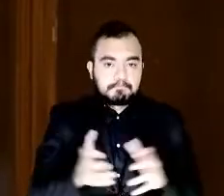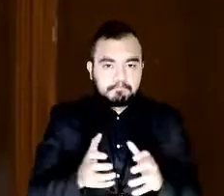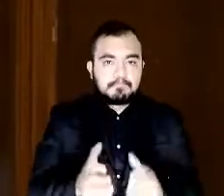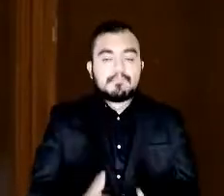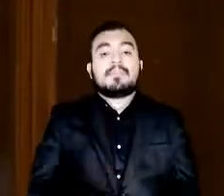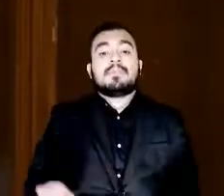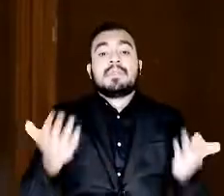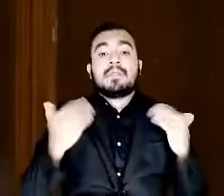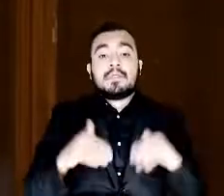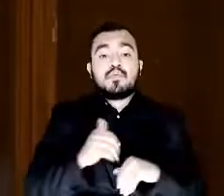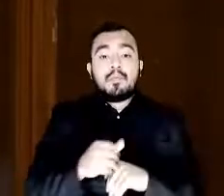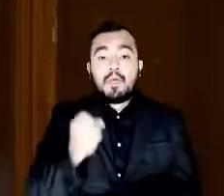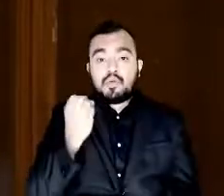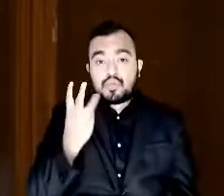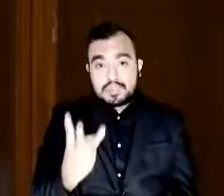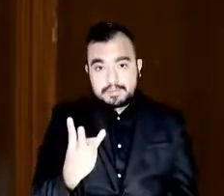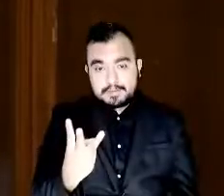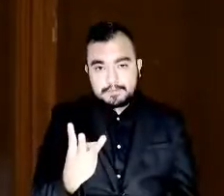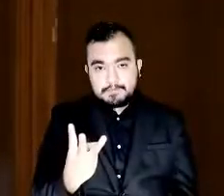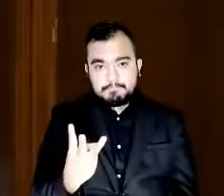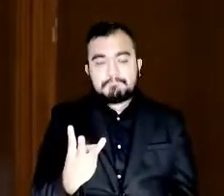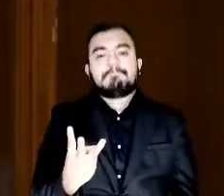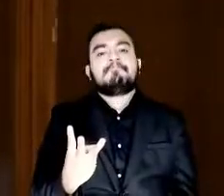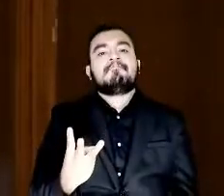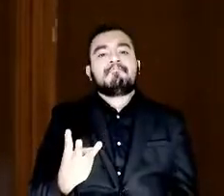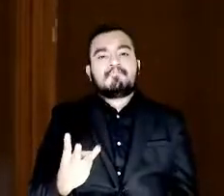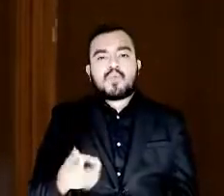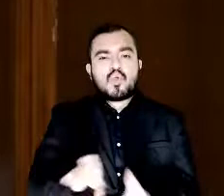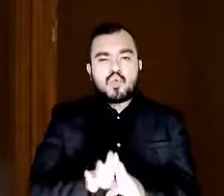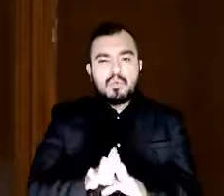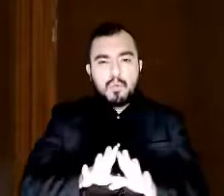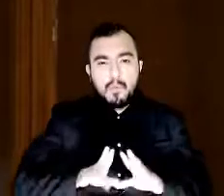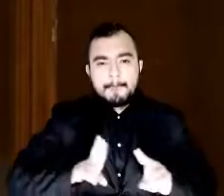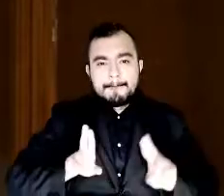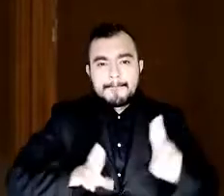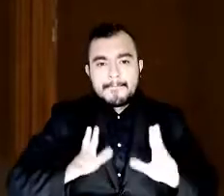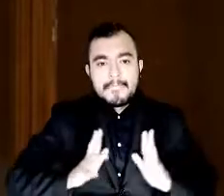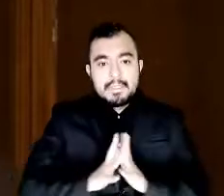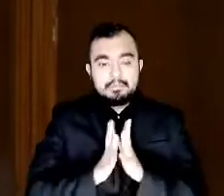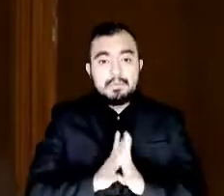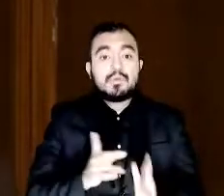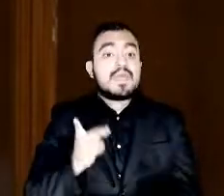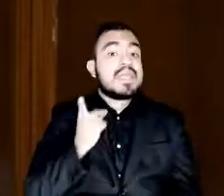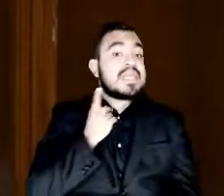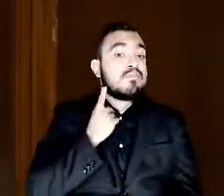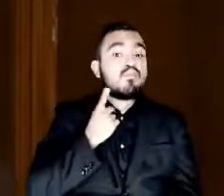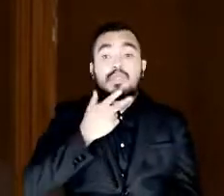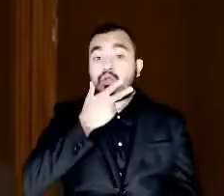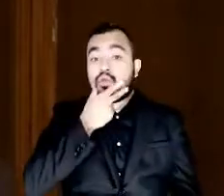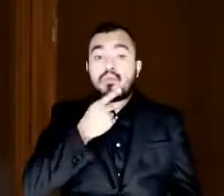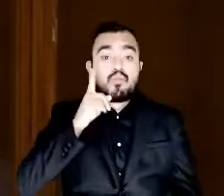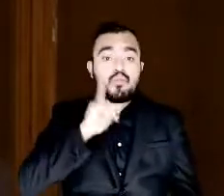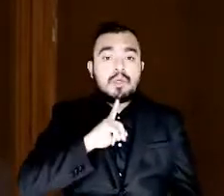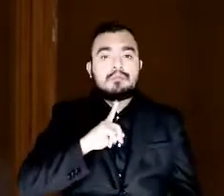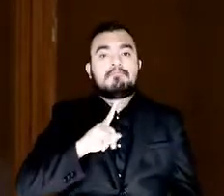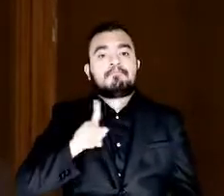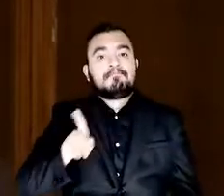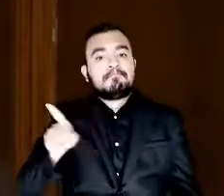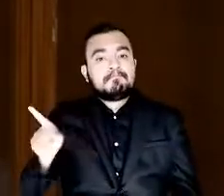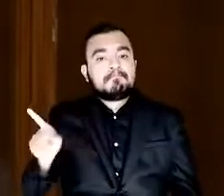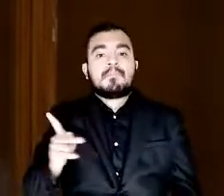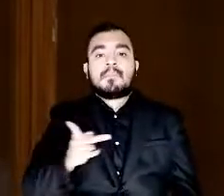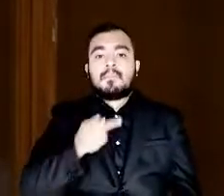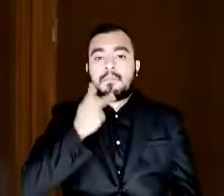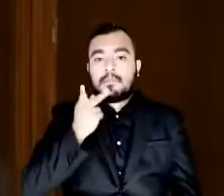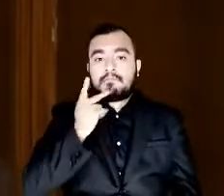se desarrollarán conforme al tenor siguiente las diputadas y los diputados harán uso de la palabra hasta